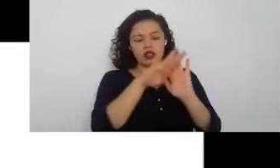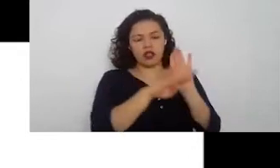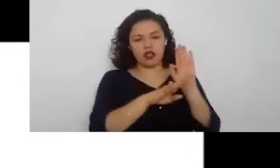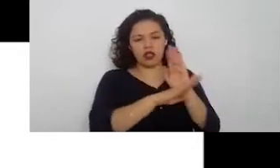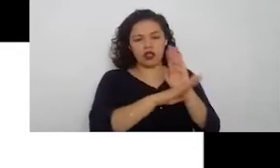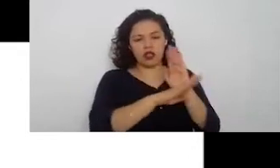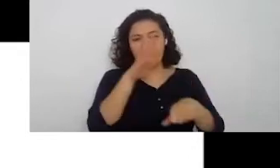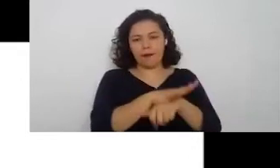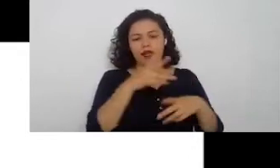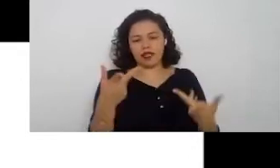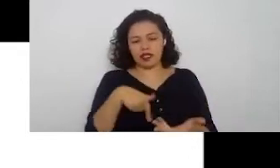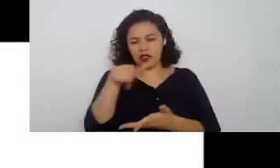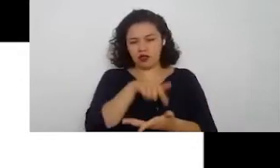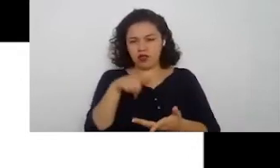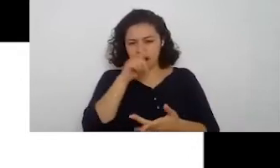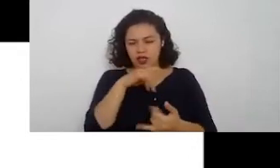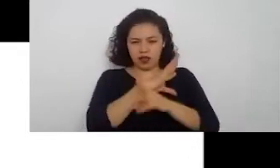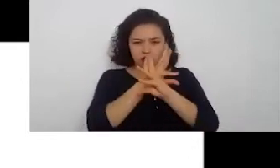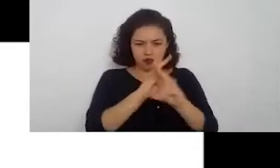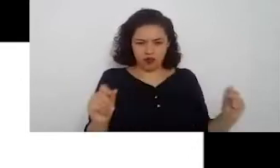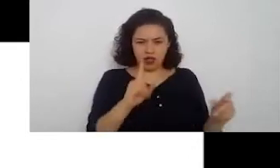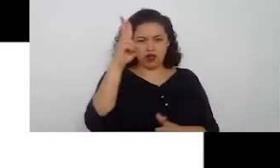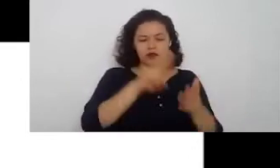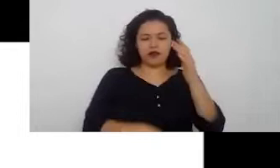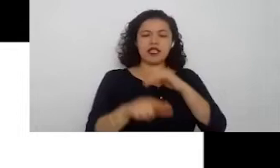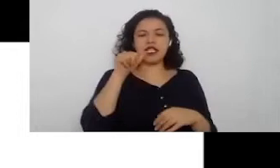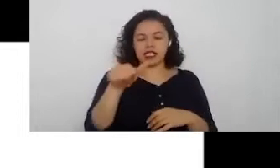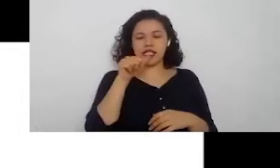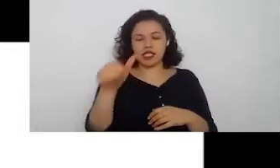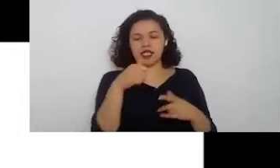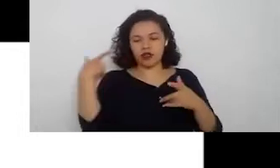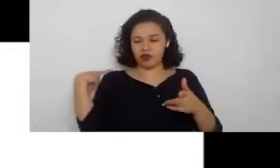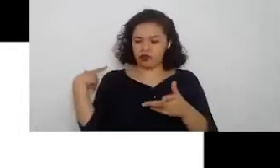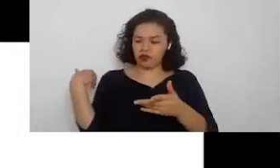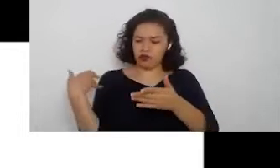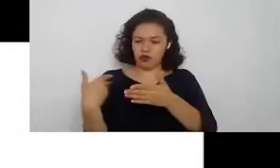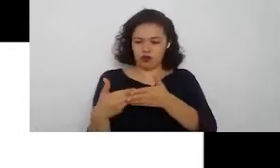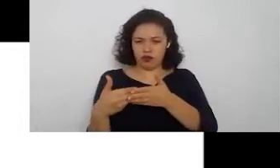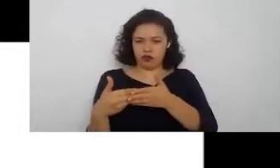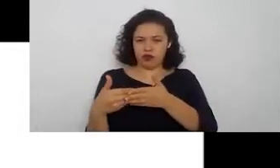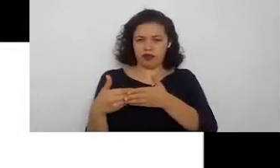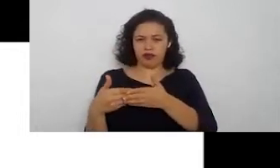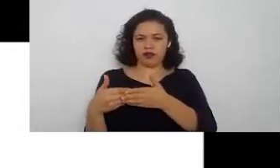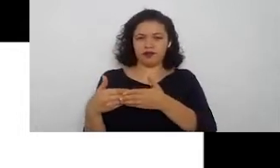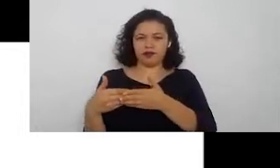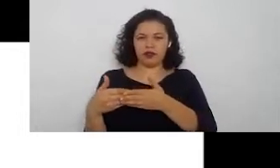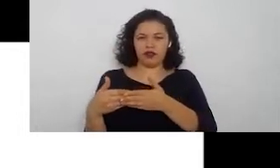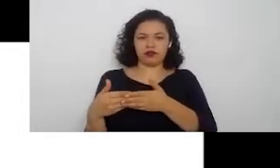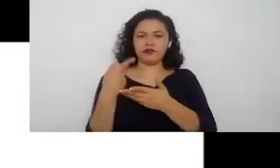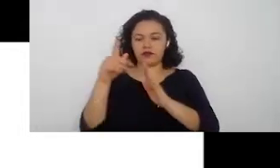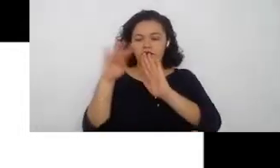patrimonio y liquidación, que desde el 2016 han tenido estos